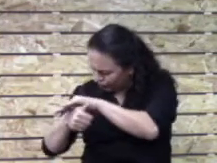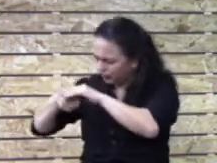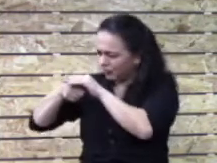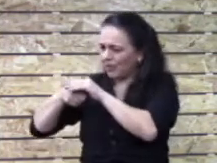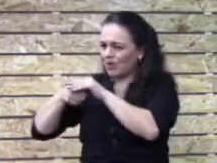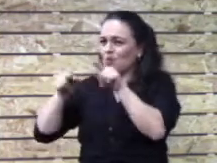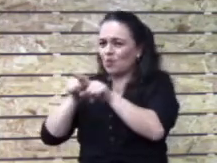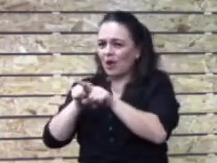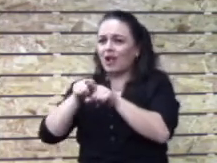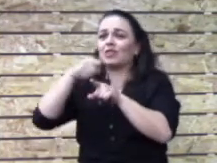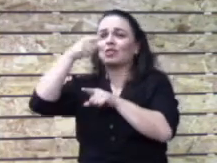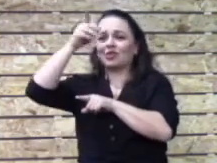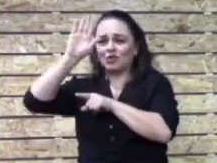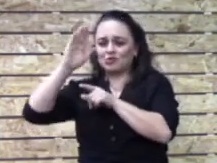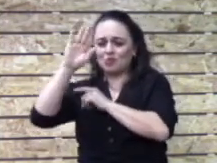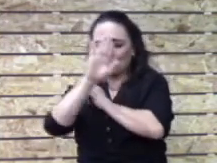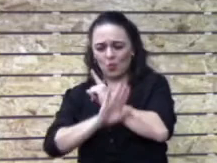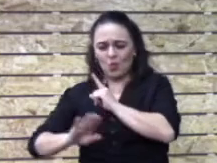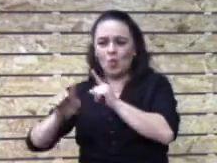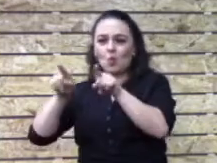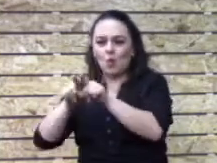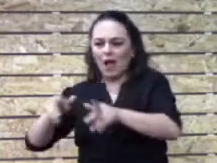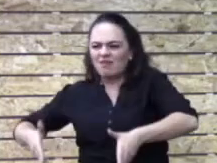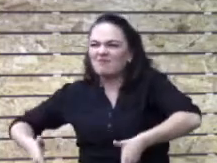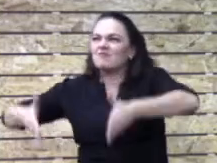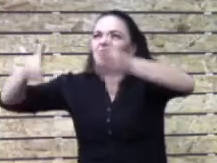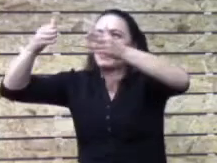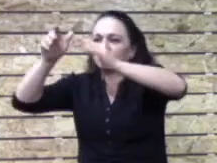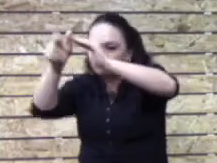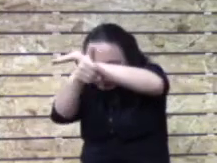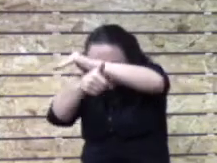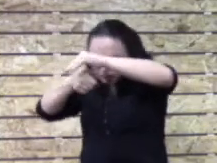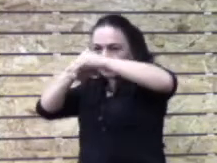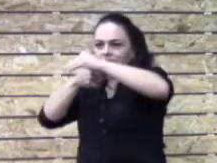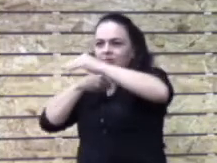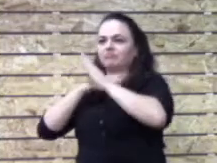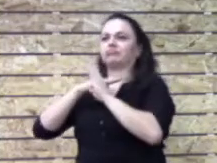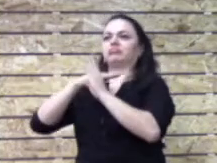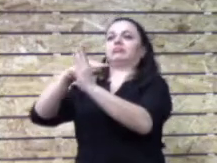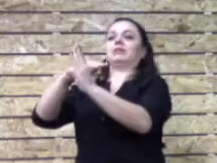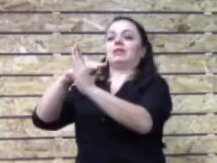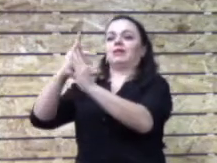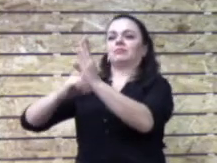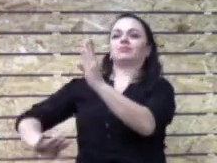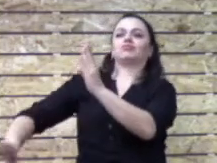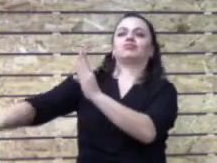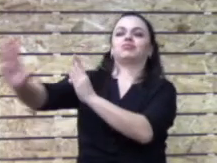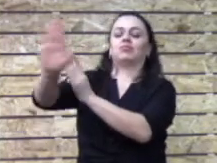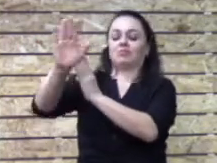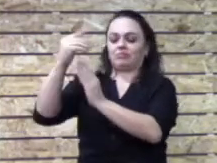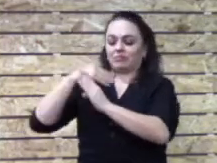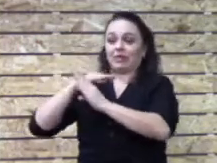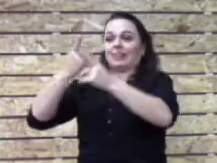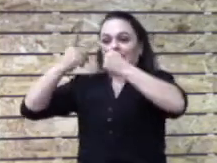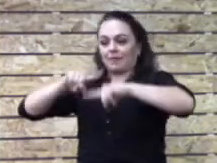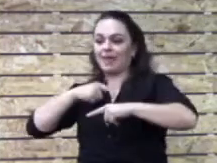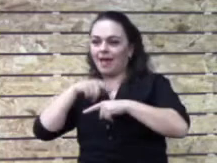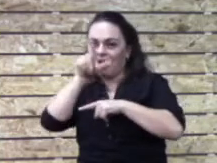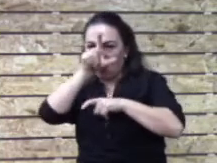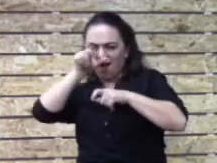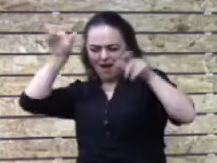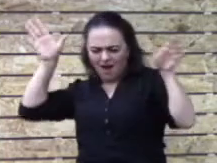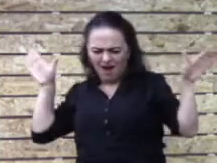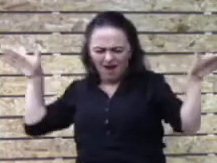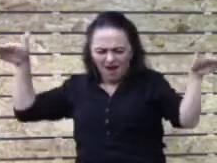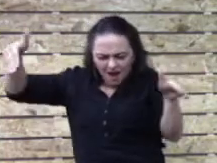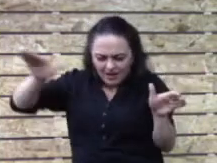polluelos. Bueno, pero necesitamos entender bien este salmo. Ya hemos visto en el verso número 4 la